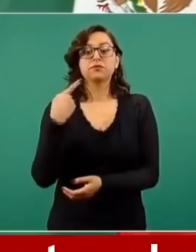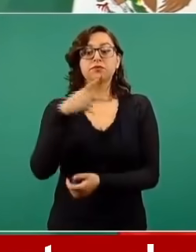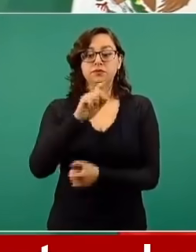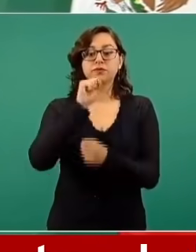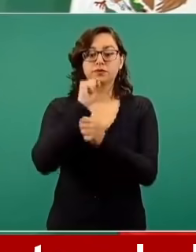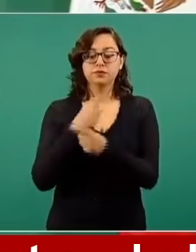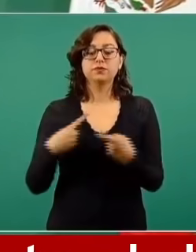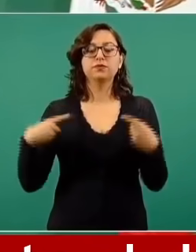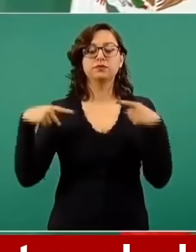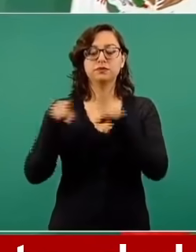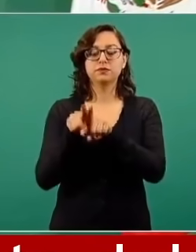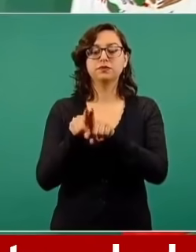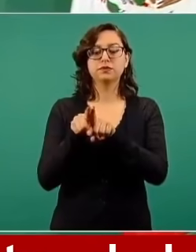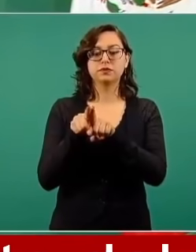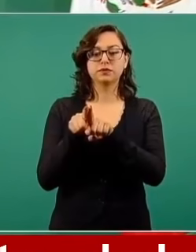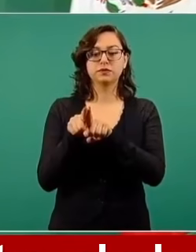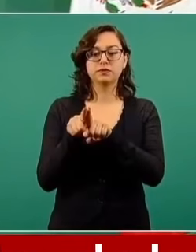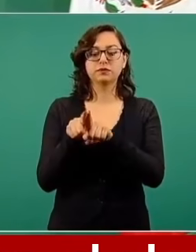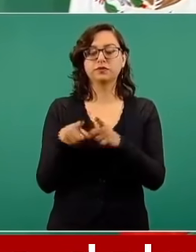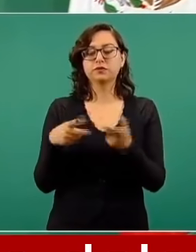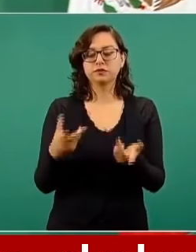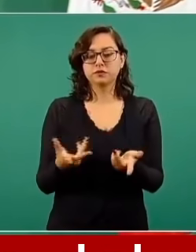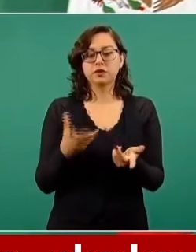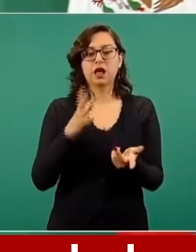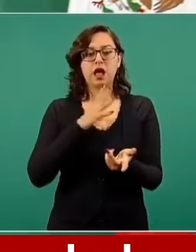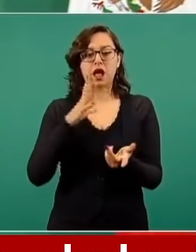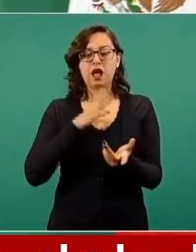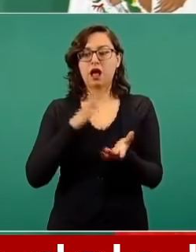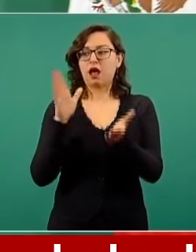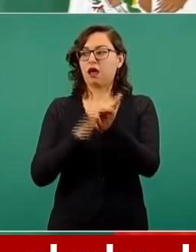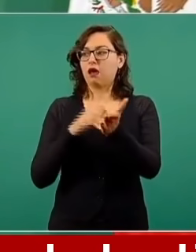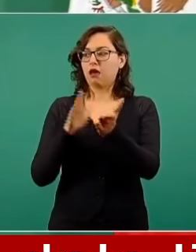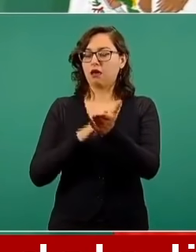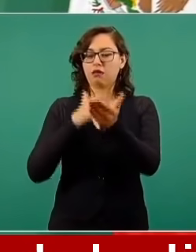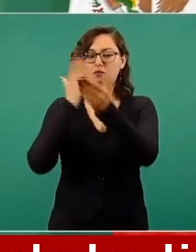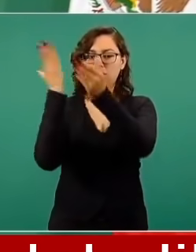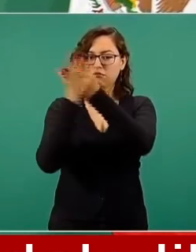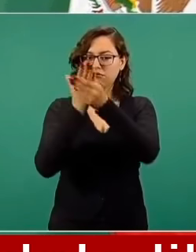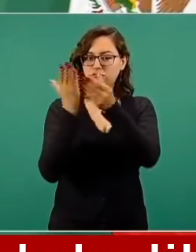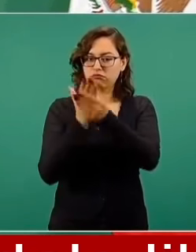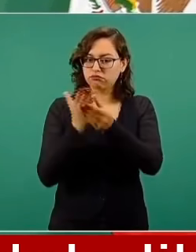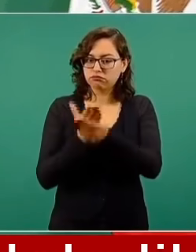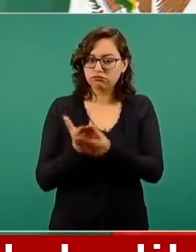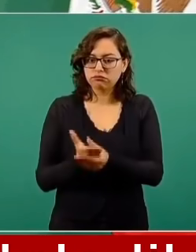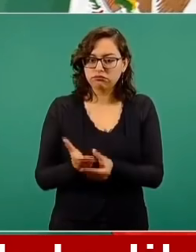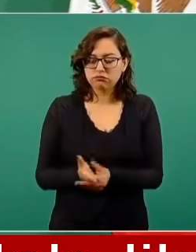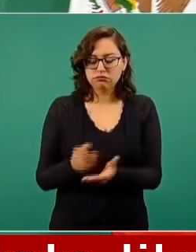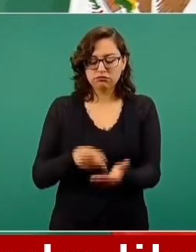nos hicieron llegar documentos y son